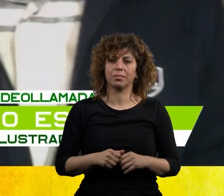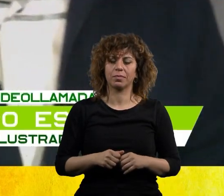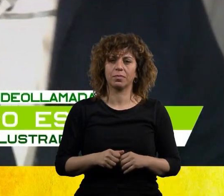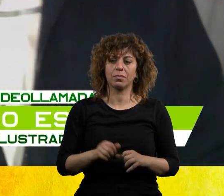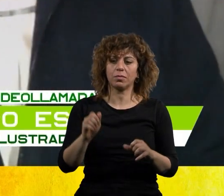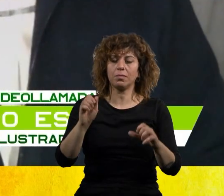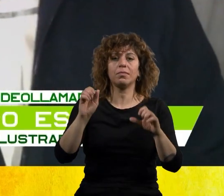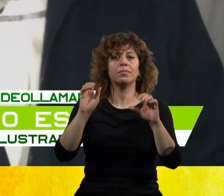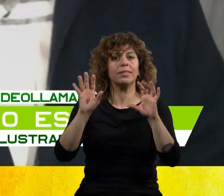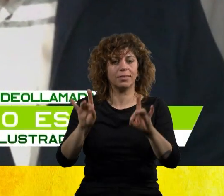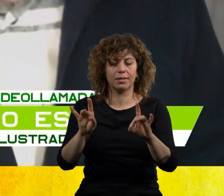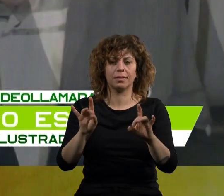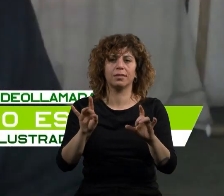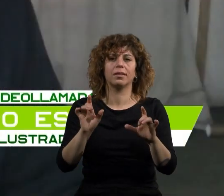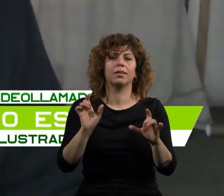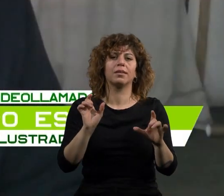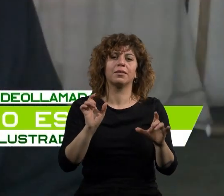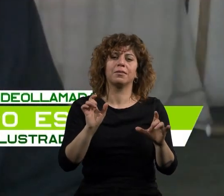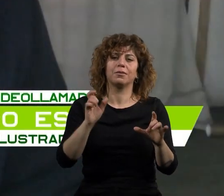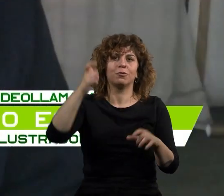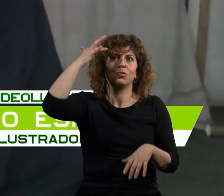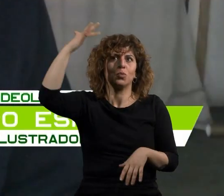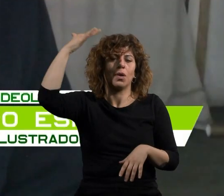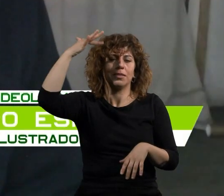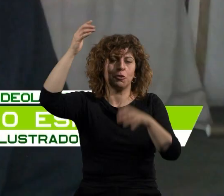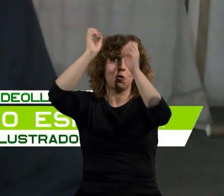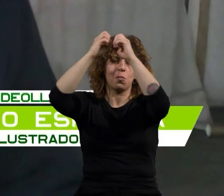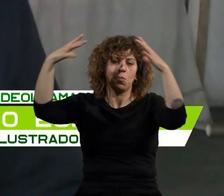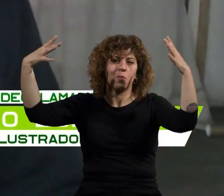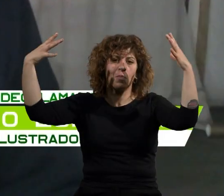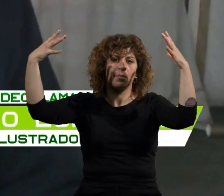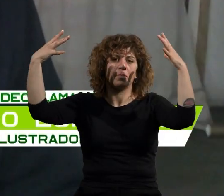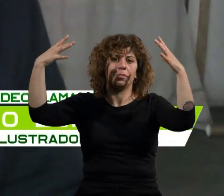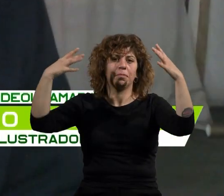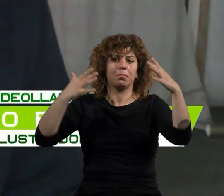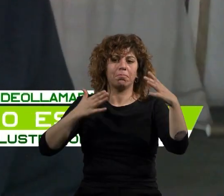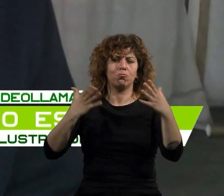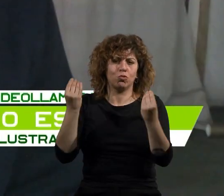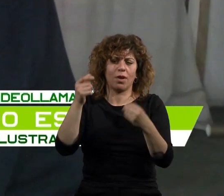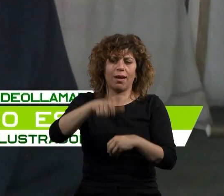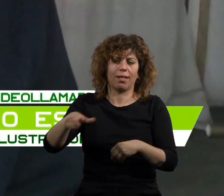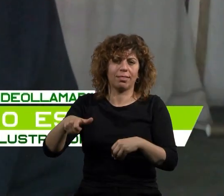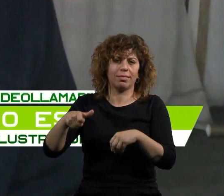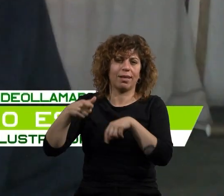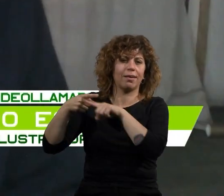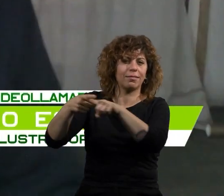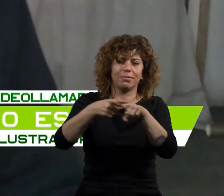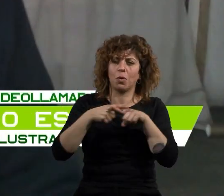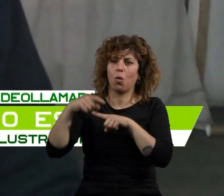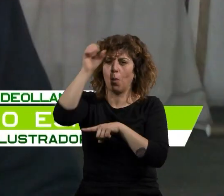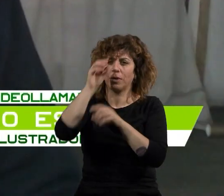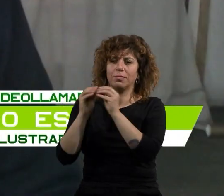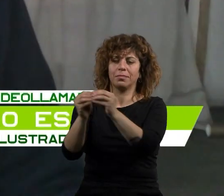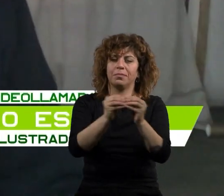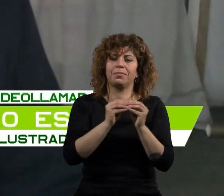Pues sí, es un sueño compartido por mucha gente de mi generación. No